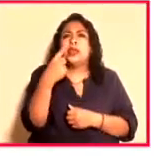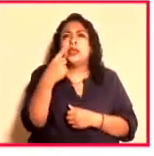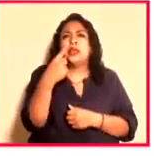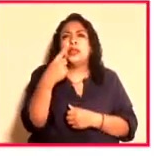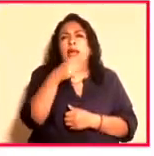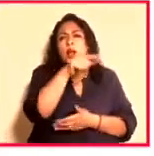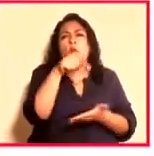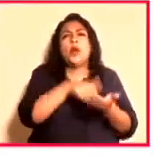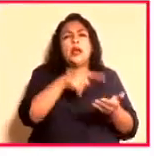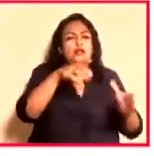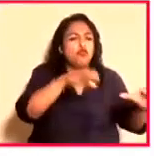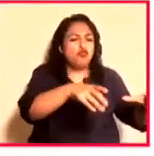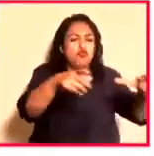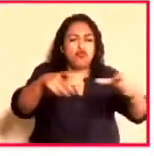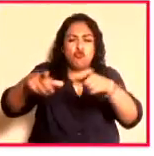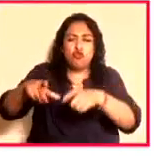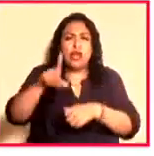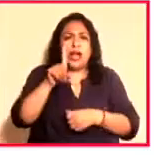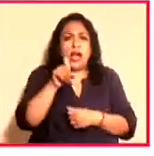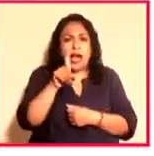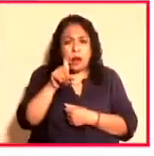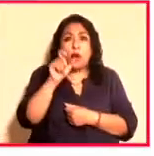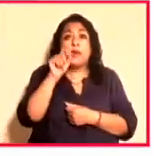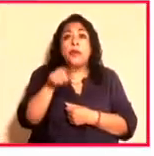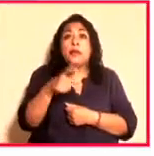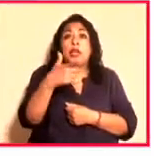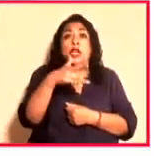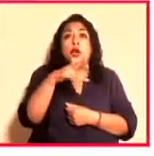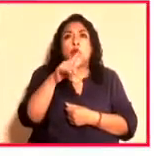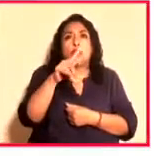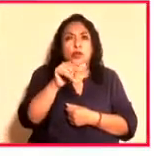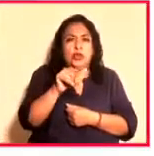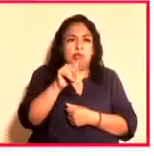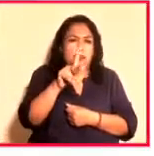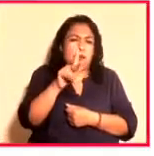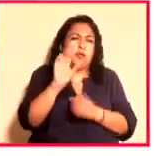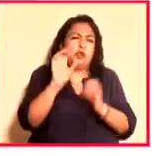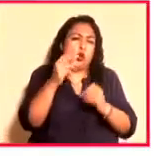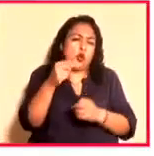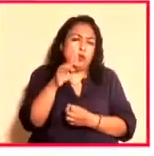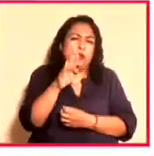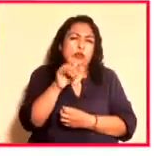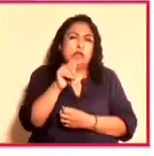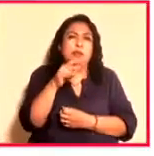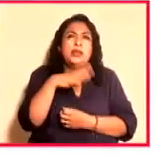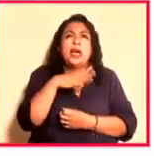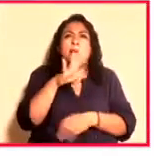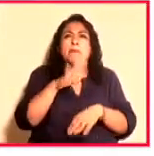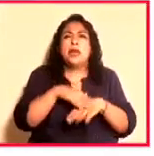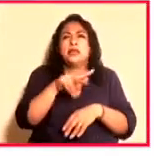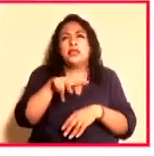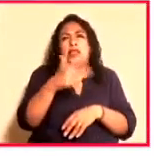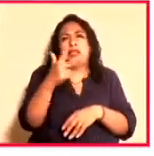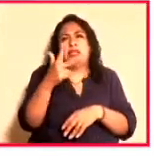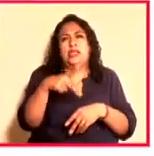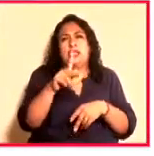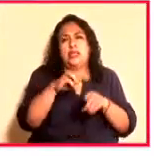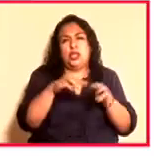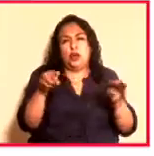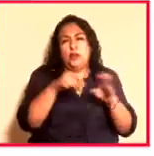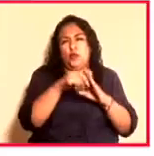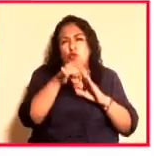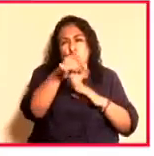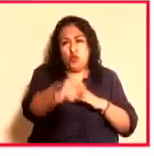por supuesto, las famosas grutas de Palmito o de Bustamante, que tienen más de 13 kilómetros de profundidad, en